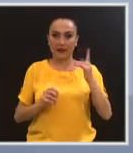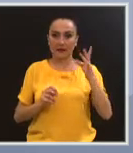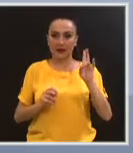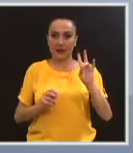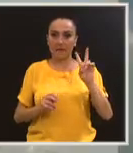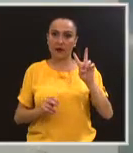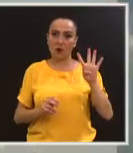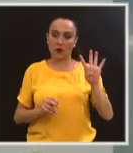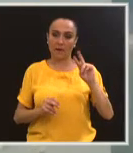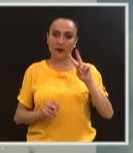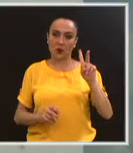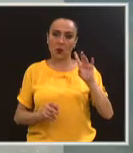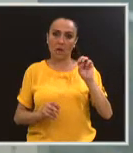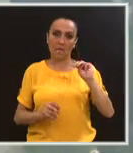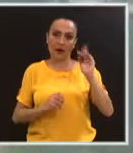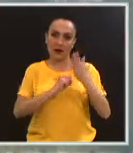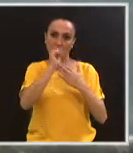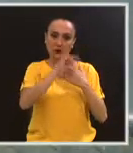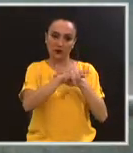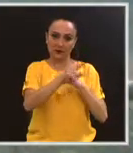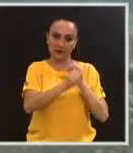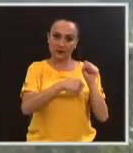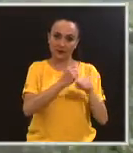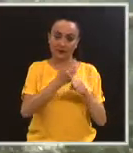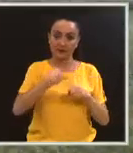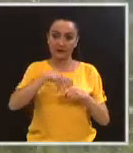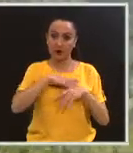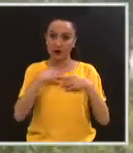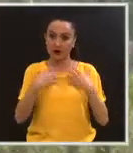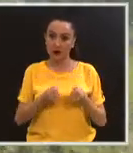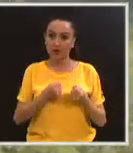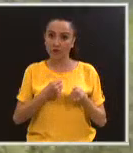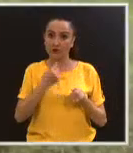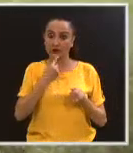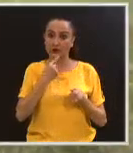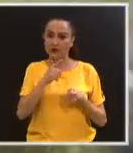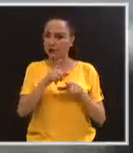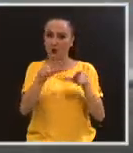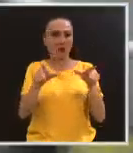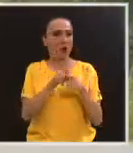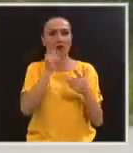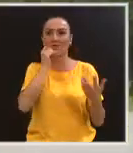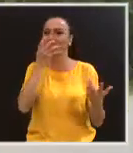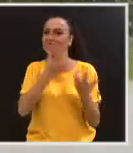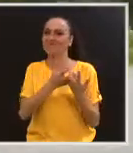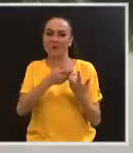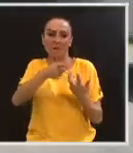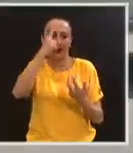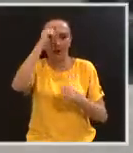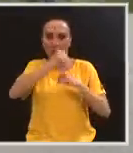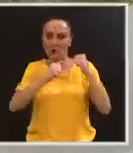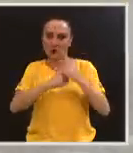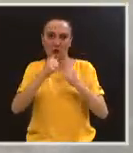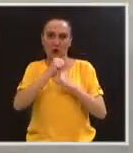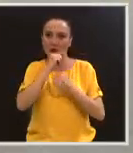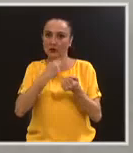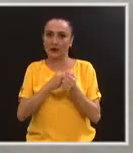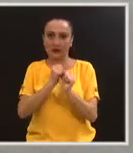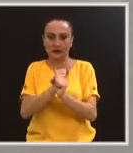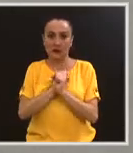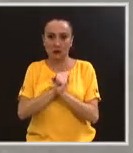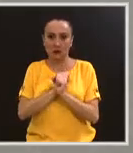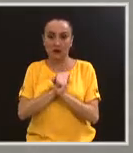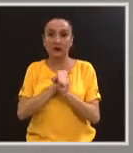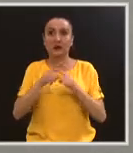20 24 21 de mayo del año en curso el Ministerio de salud concluye que el lugar no es apto para la construcción de un hospital seguro más